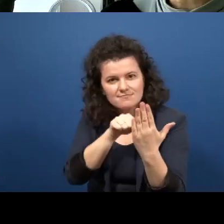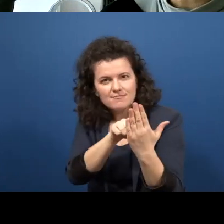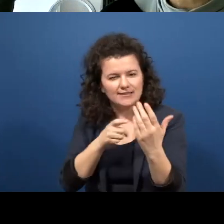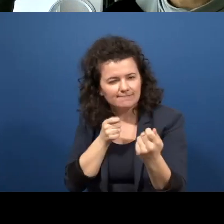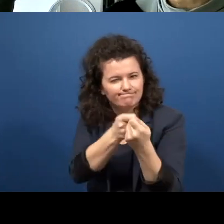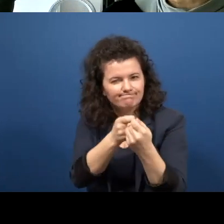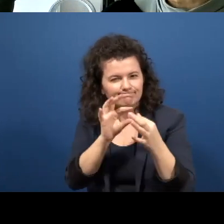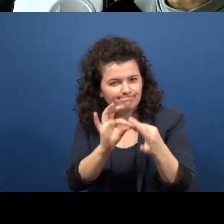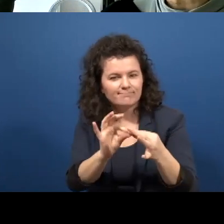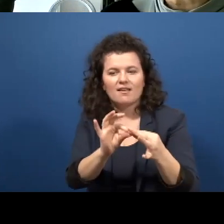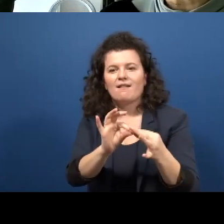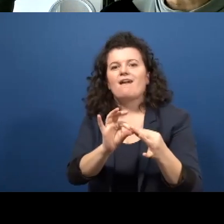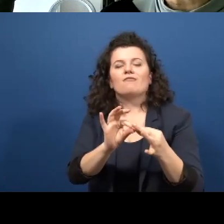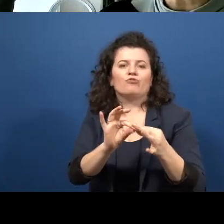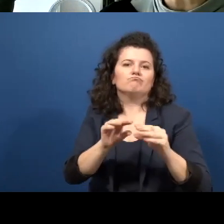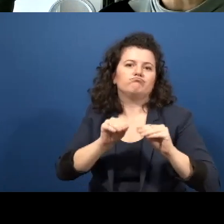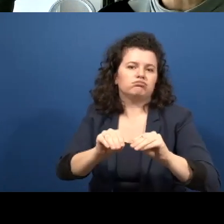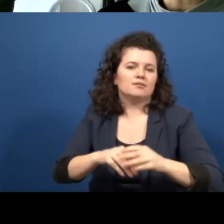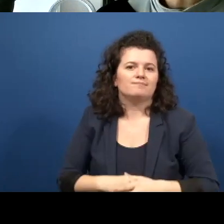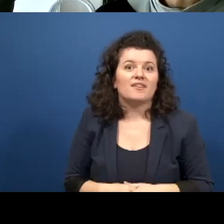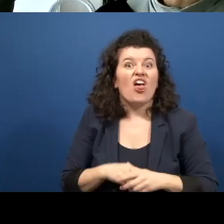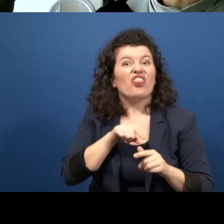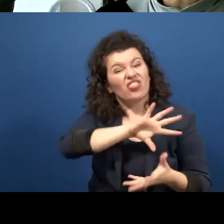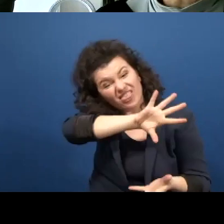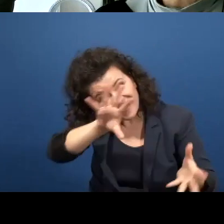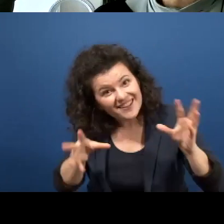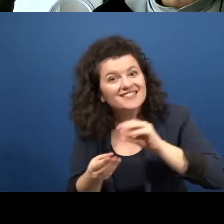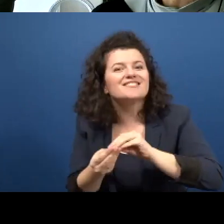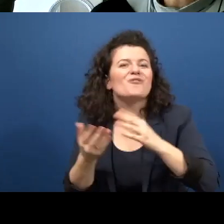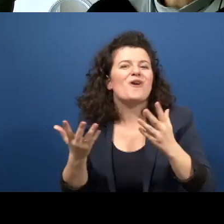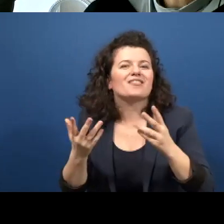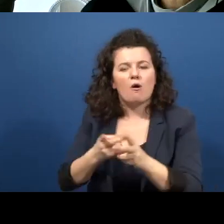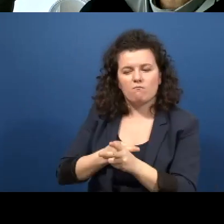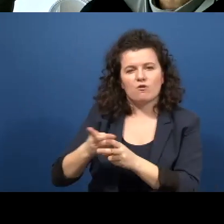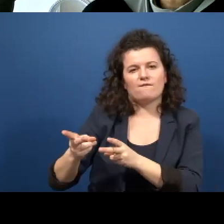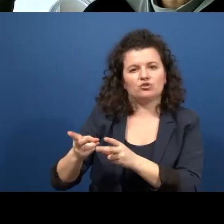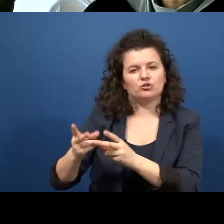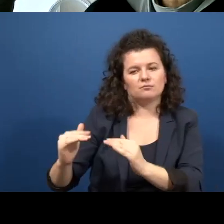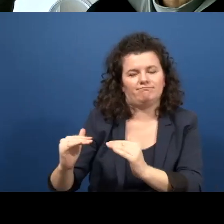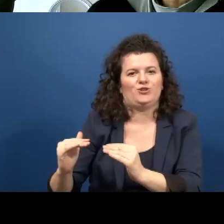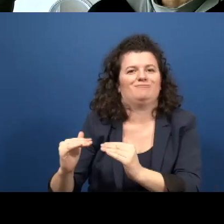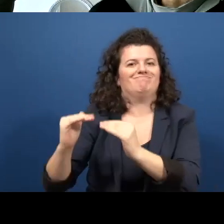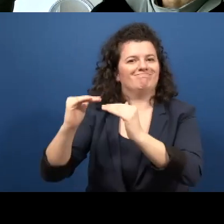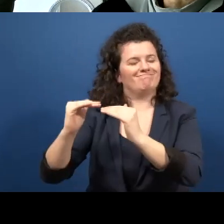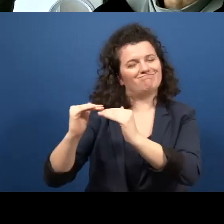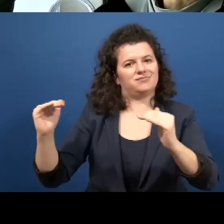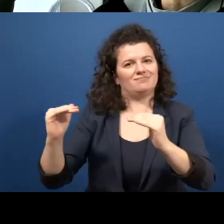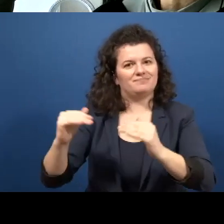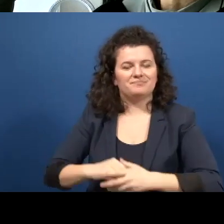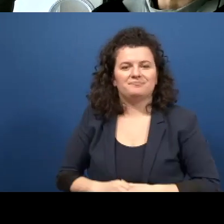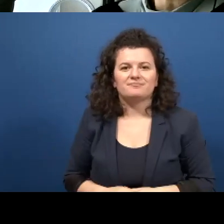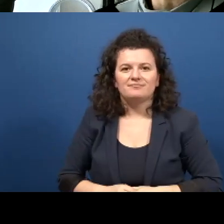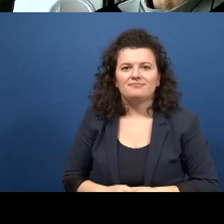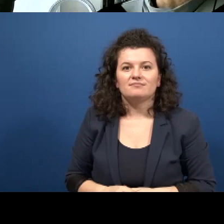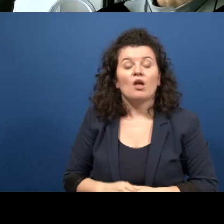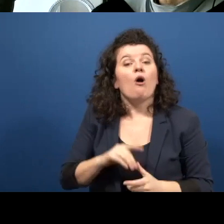de signos, a diseñar los programas de estudio y para también a fomentar la profesionalización. Y